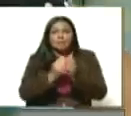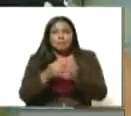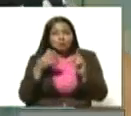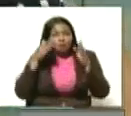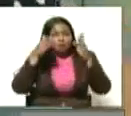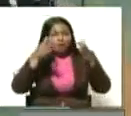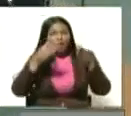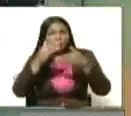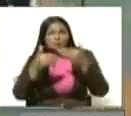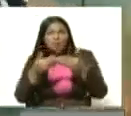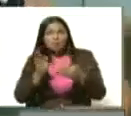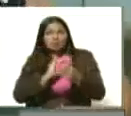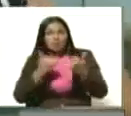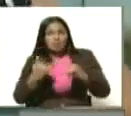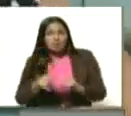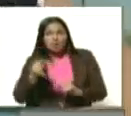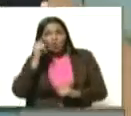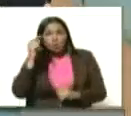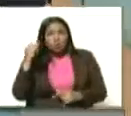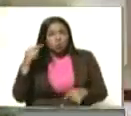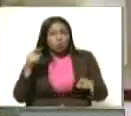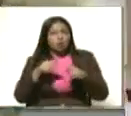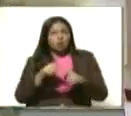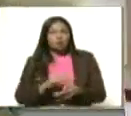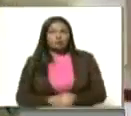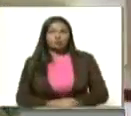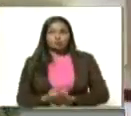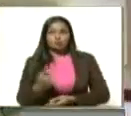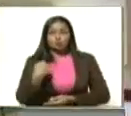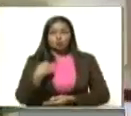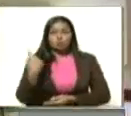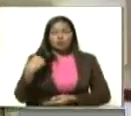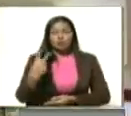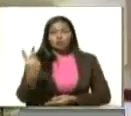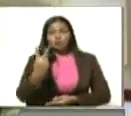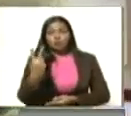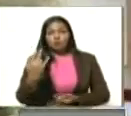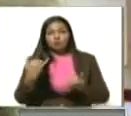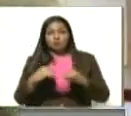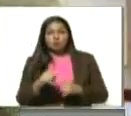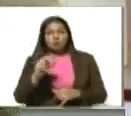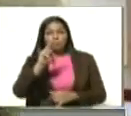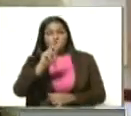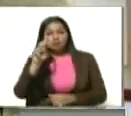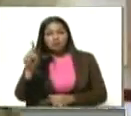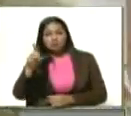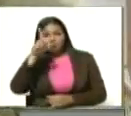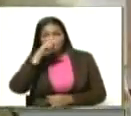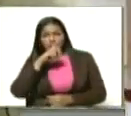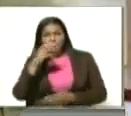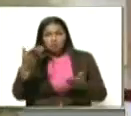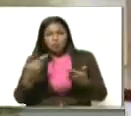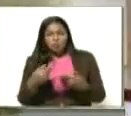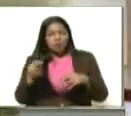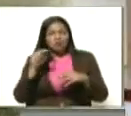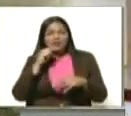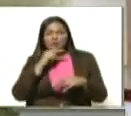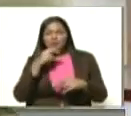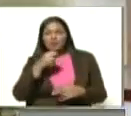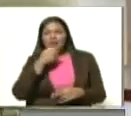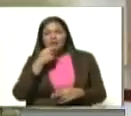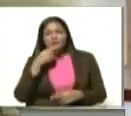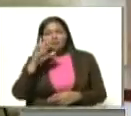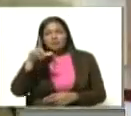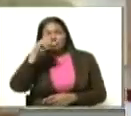la definición sexual de un hijo o una hija? Yo tengo dos hijos. Tengo un hijo de 31 años que me ha dado un nieto hermosísimo de